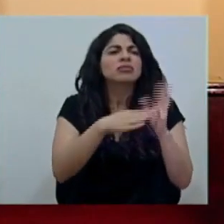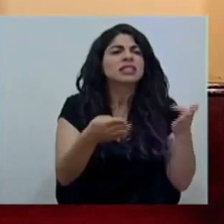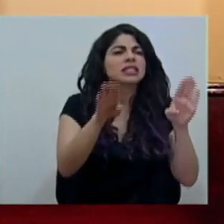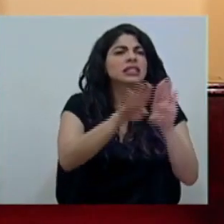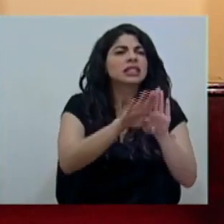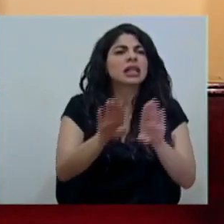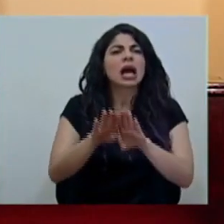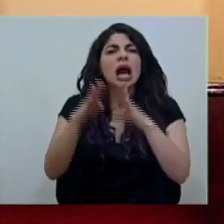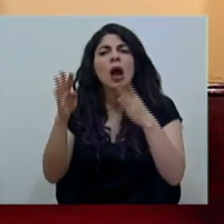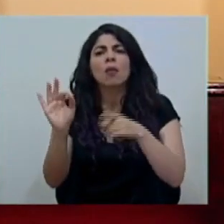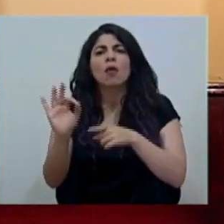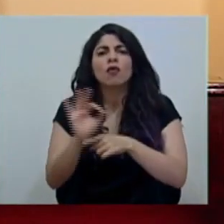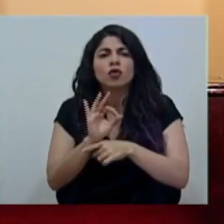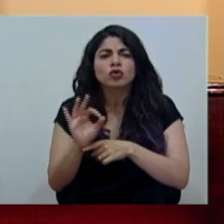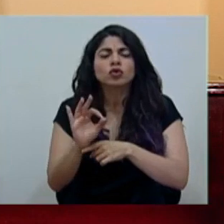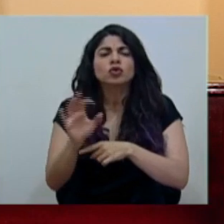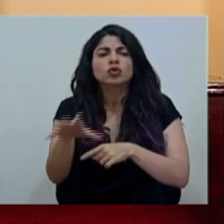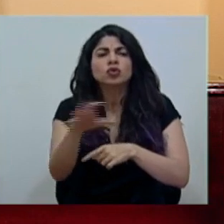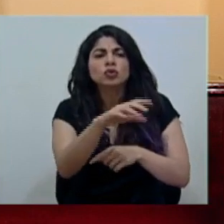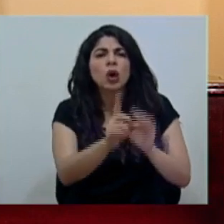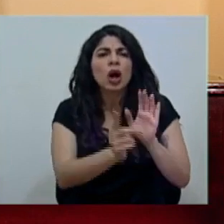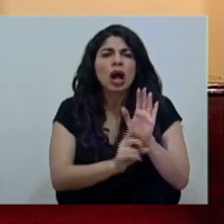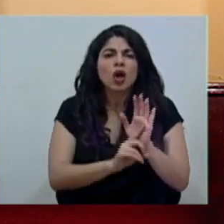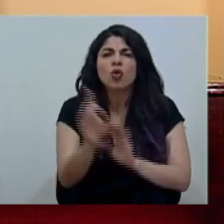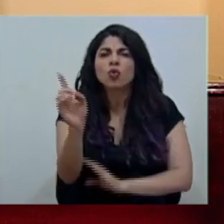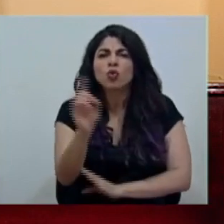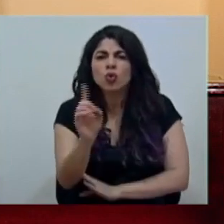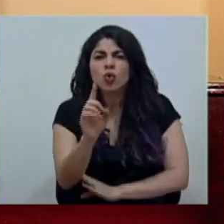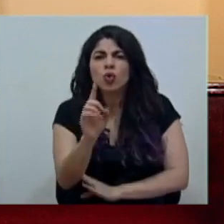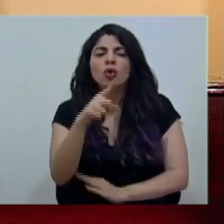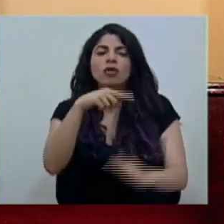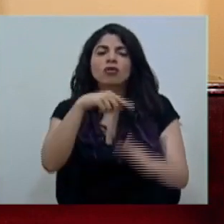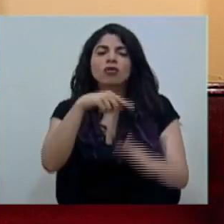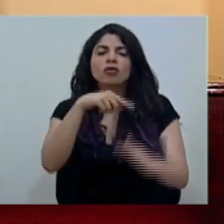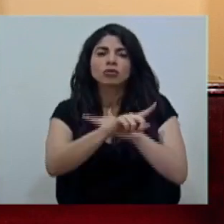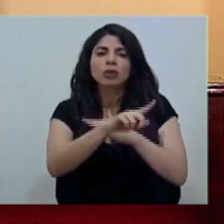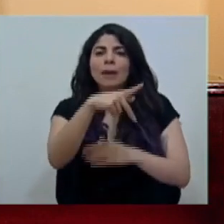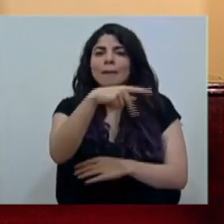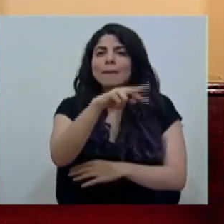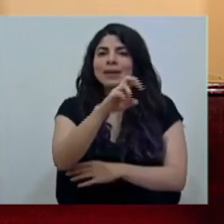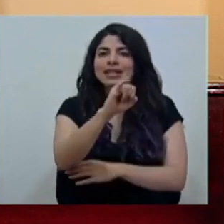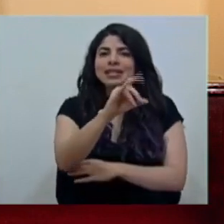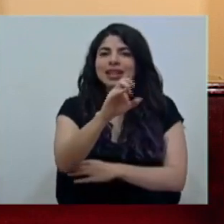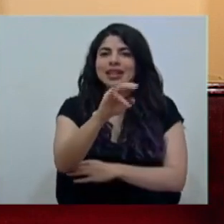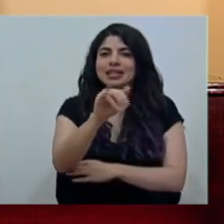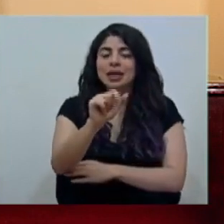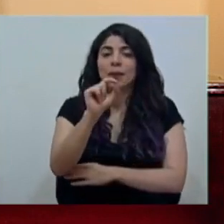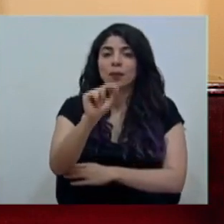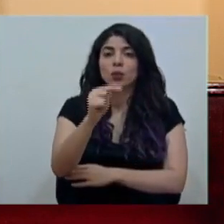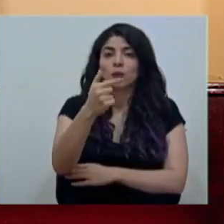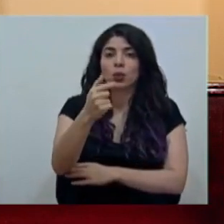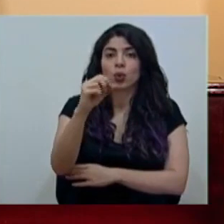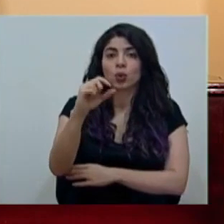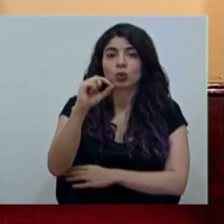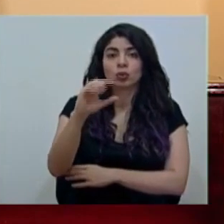apertura, operación y alertas en los distintos cantones pueden visitar el sitio presidencia.go.cr